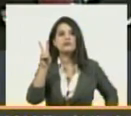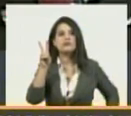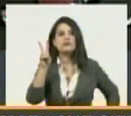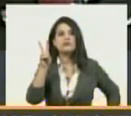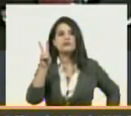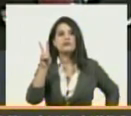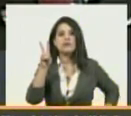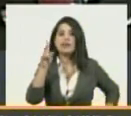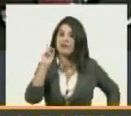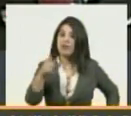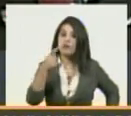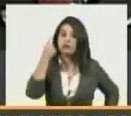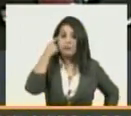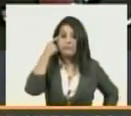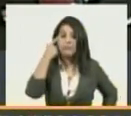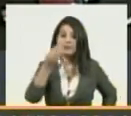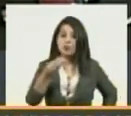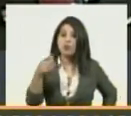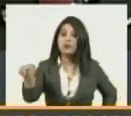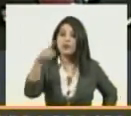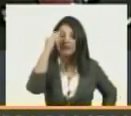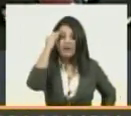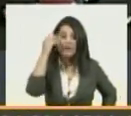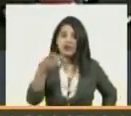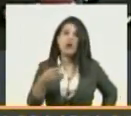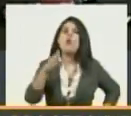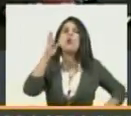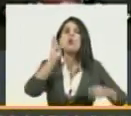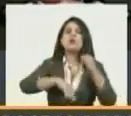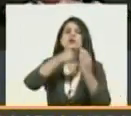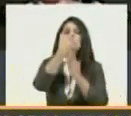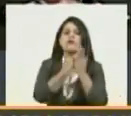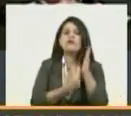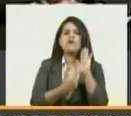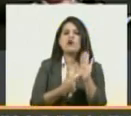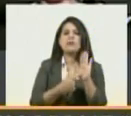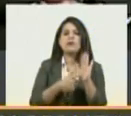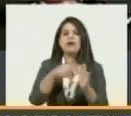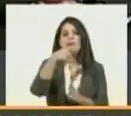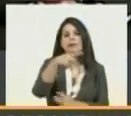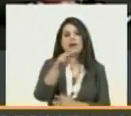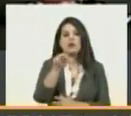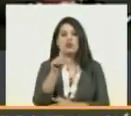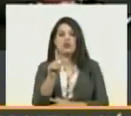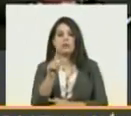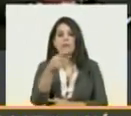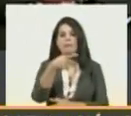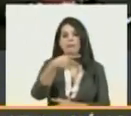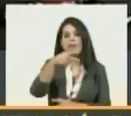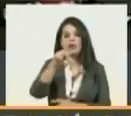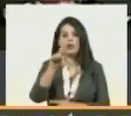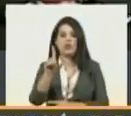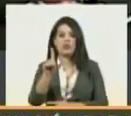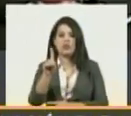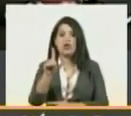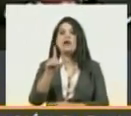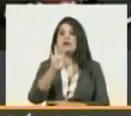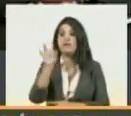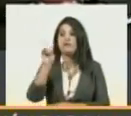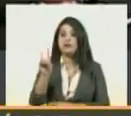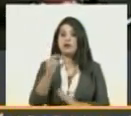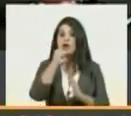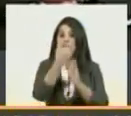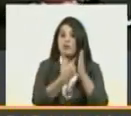También tenemos que resaltar, como ustedes bien saben, el último informe del PNUD, donde Venezuela se ubica con un